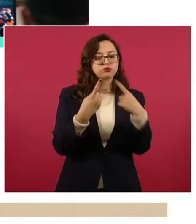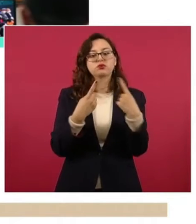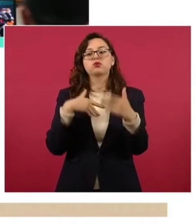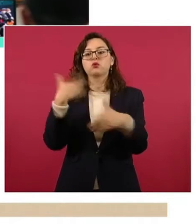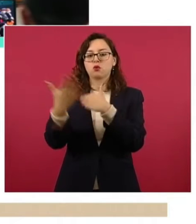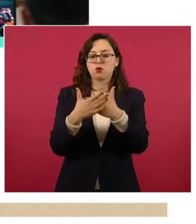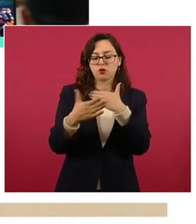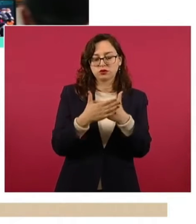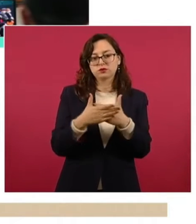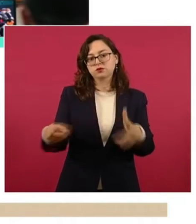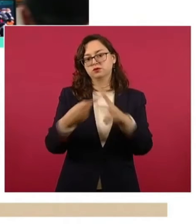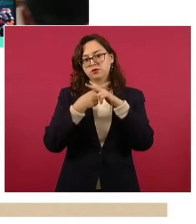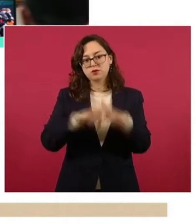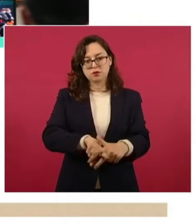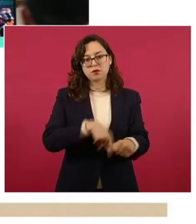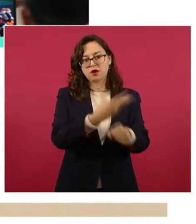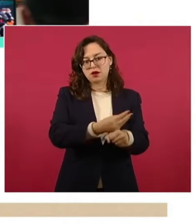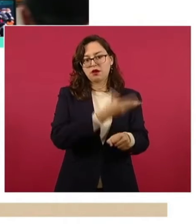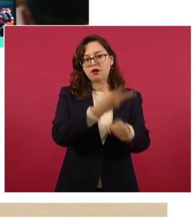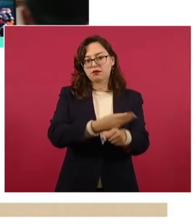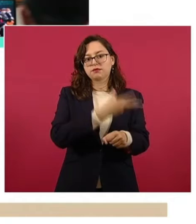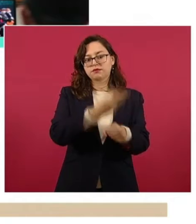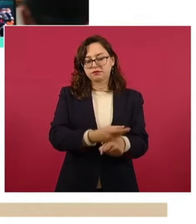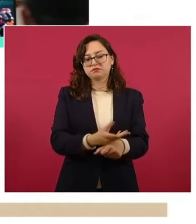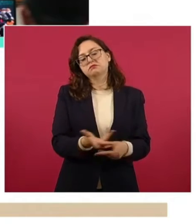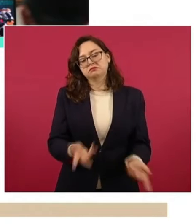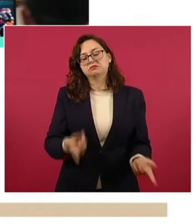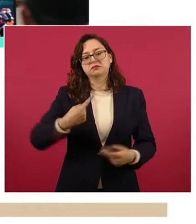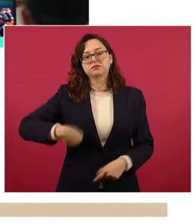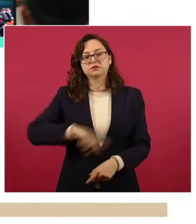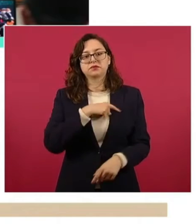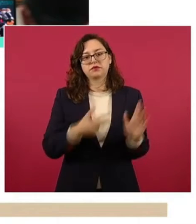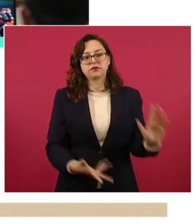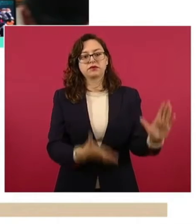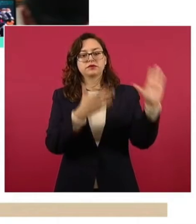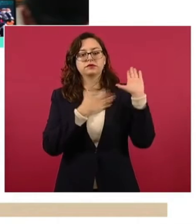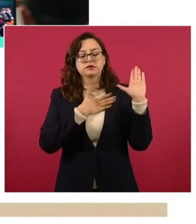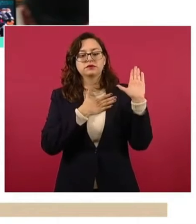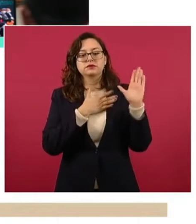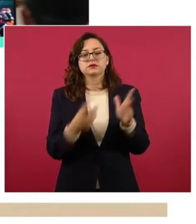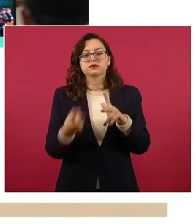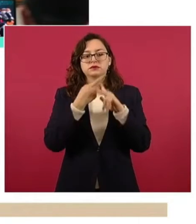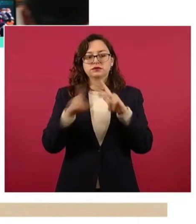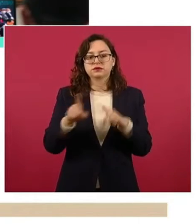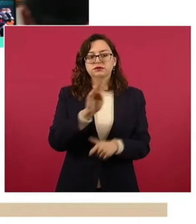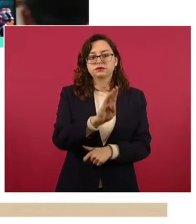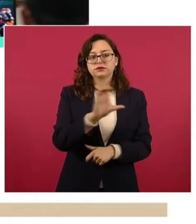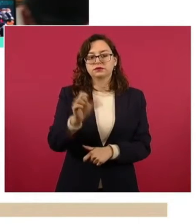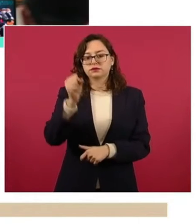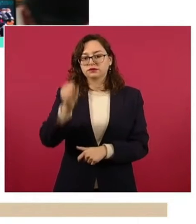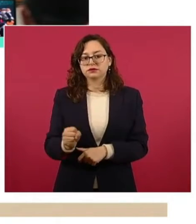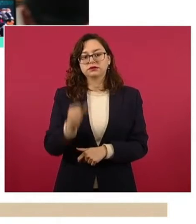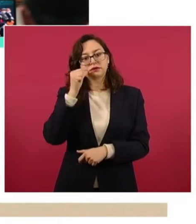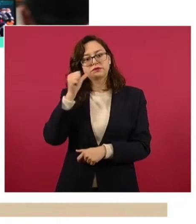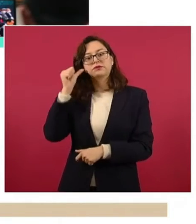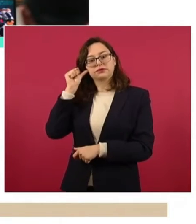siguientes etapas. Estamos con un compromiso para iniciar en el estado de Baja California Sur el día de